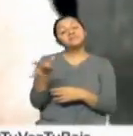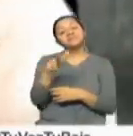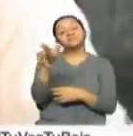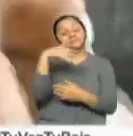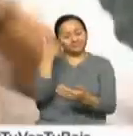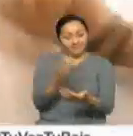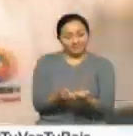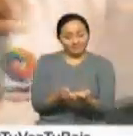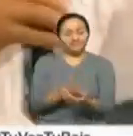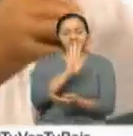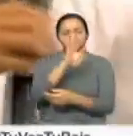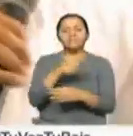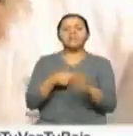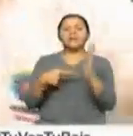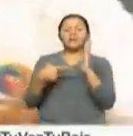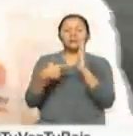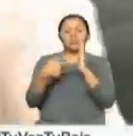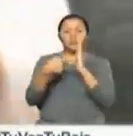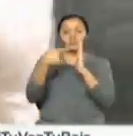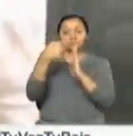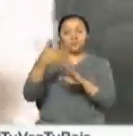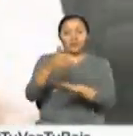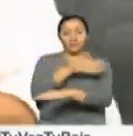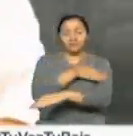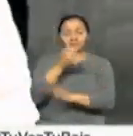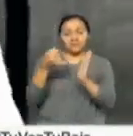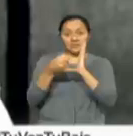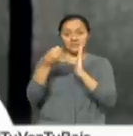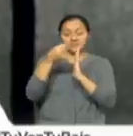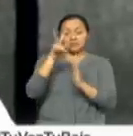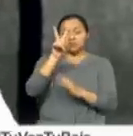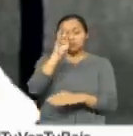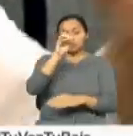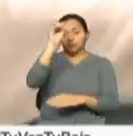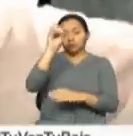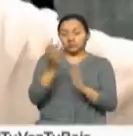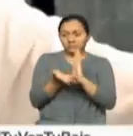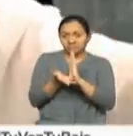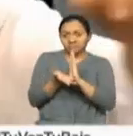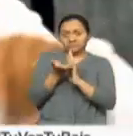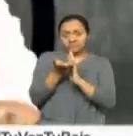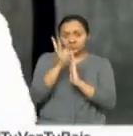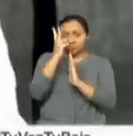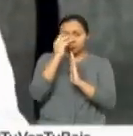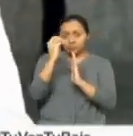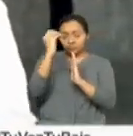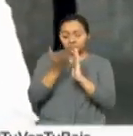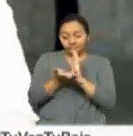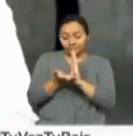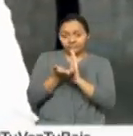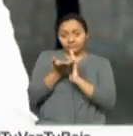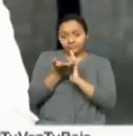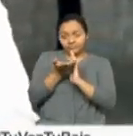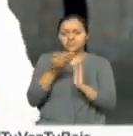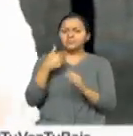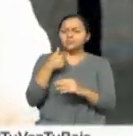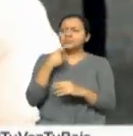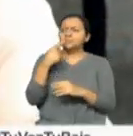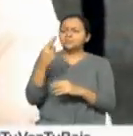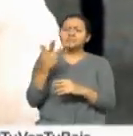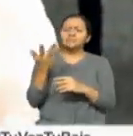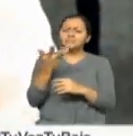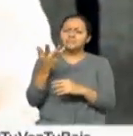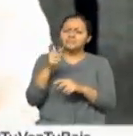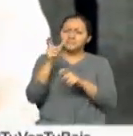instituto, sin esa ley no existiría esto, no existirían sus oportunidades, chicos, no existirían estos laboratorios de vanguardia. Y hubo gente